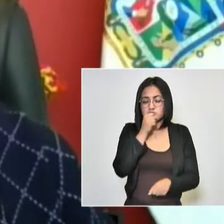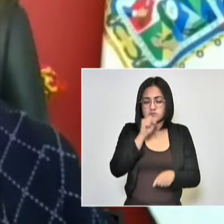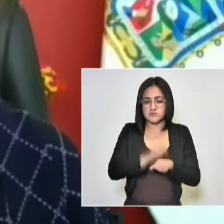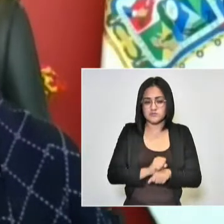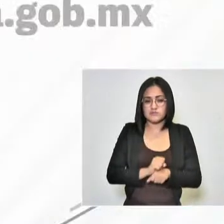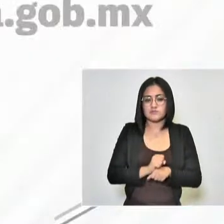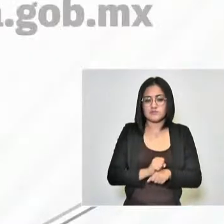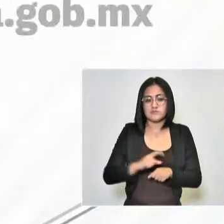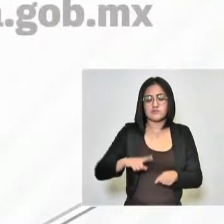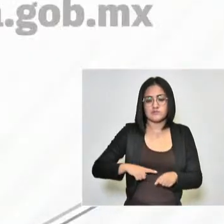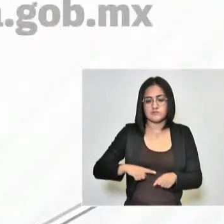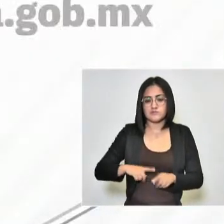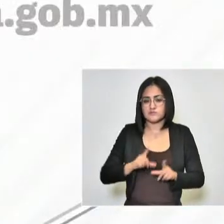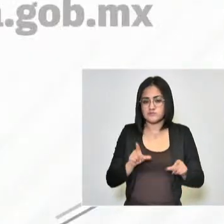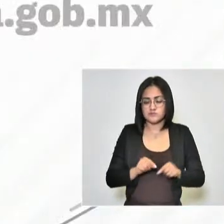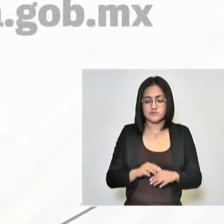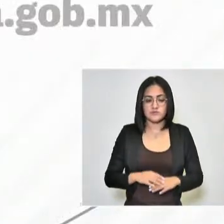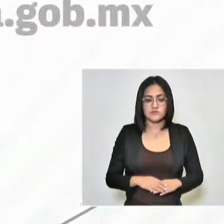nuestra parte.